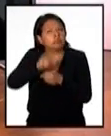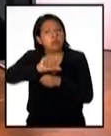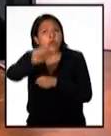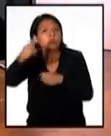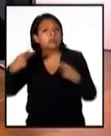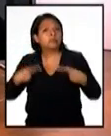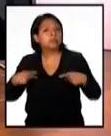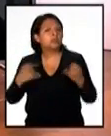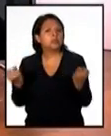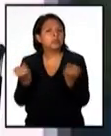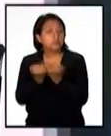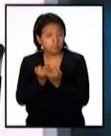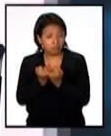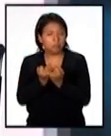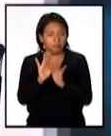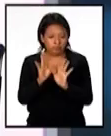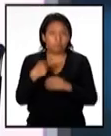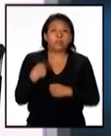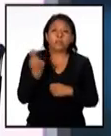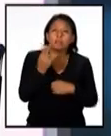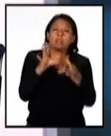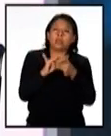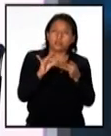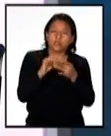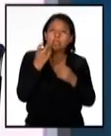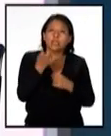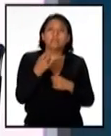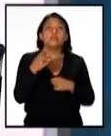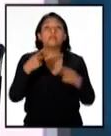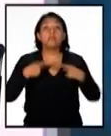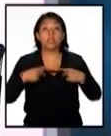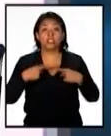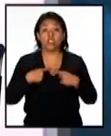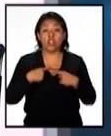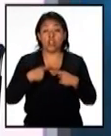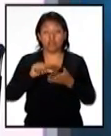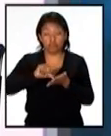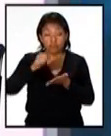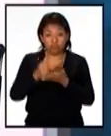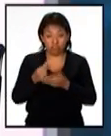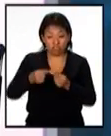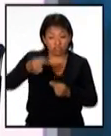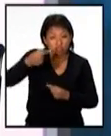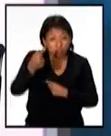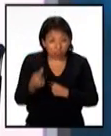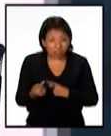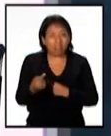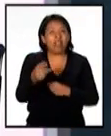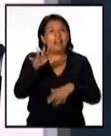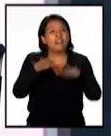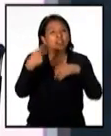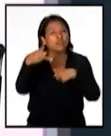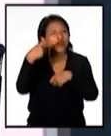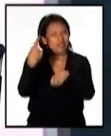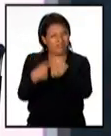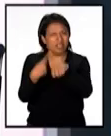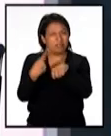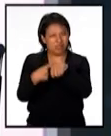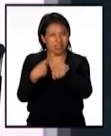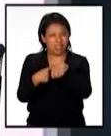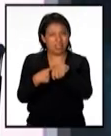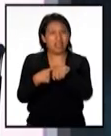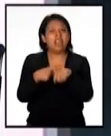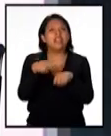que decir lo siguiente, ¿no? El asunto de las personas de talla baja, la enfermedad que en muchas ocasiones ellos padecen se